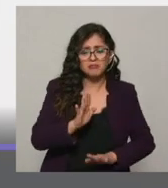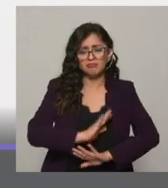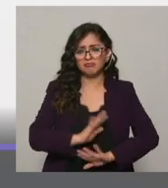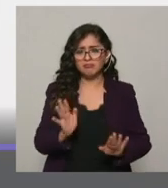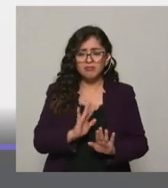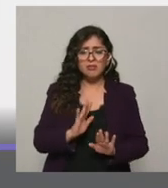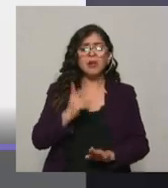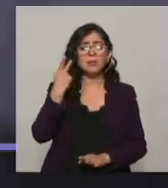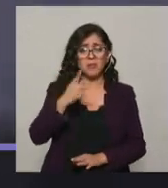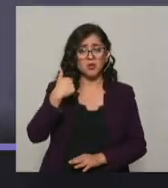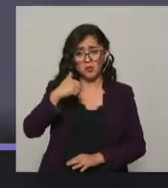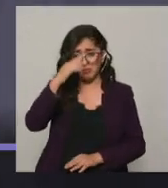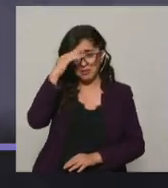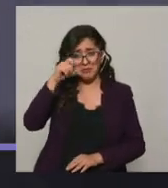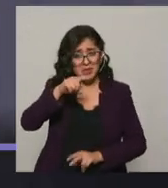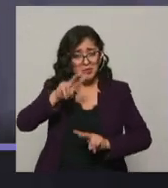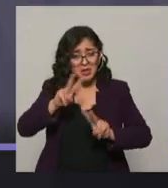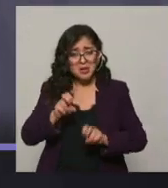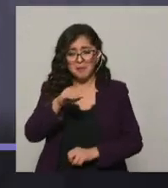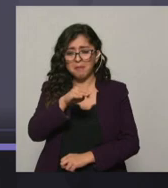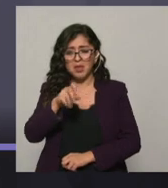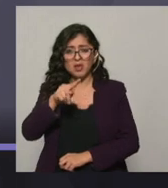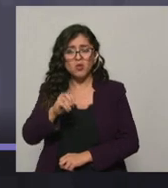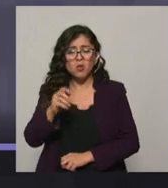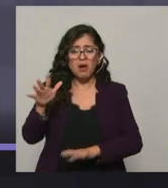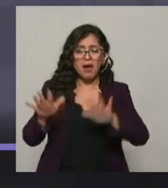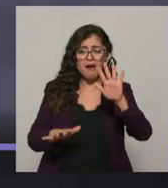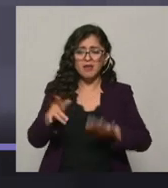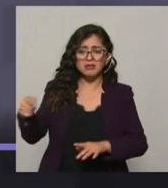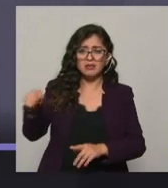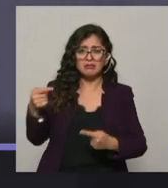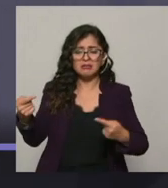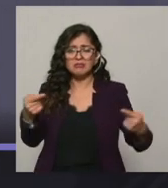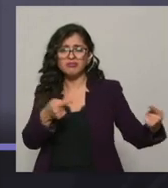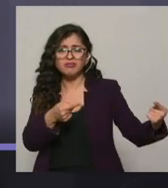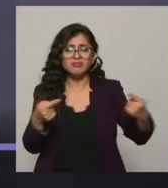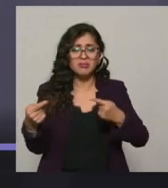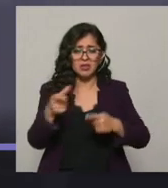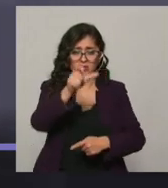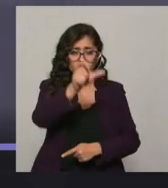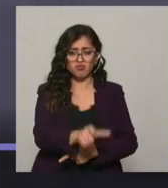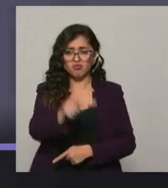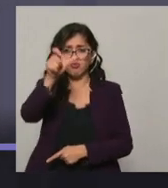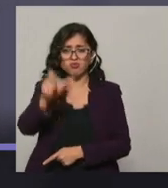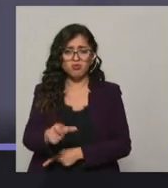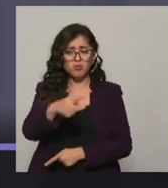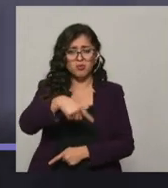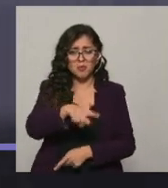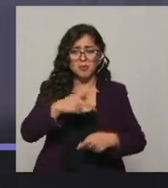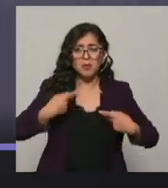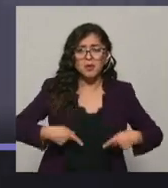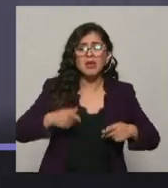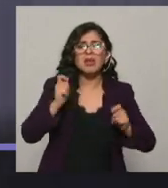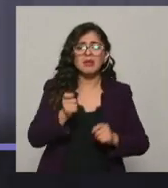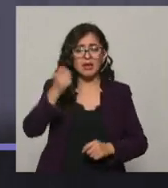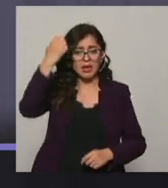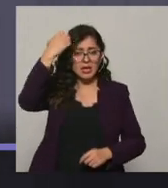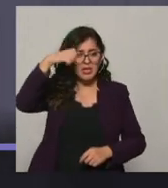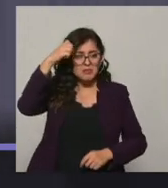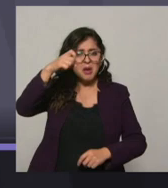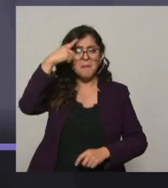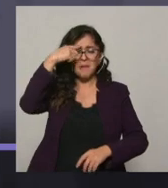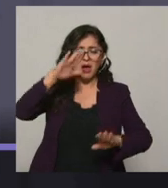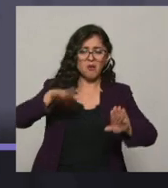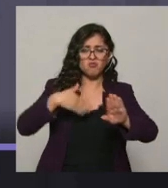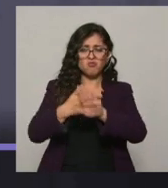creo que este tema del Me Too nos pone en guerra con estos sujetos especialistas en campañas de